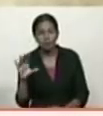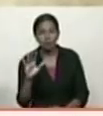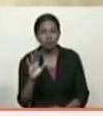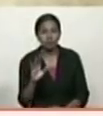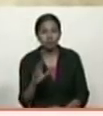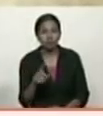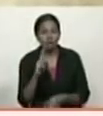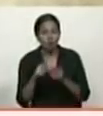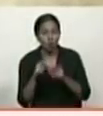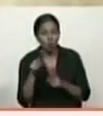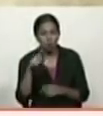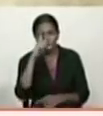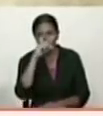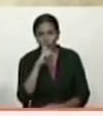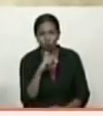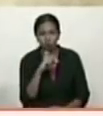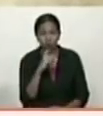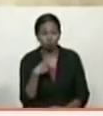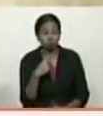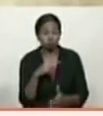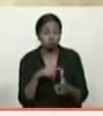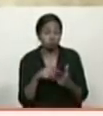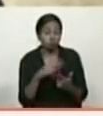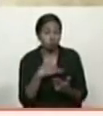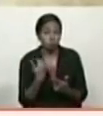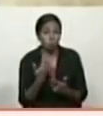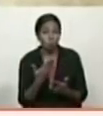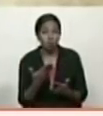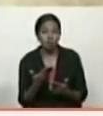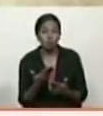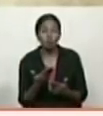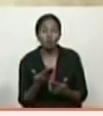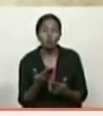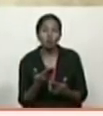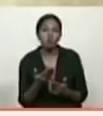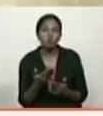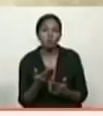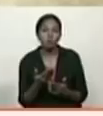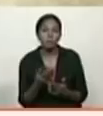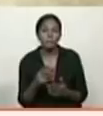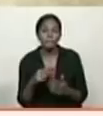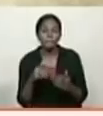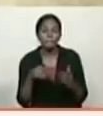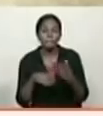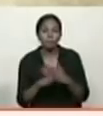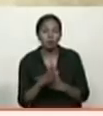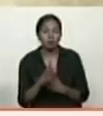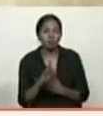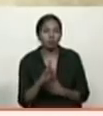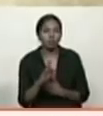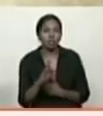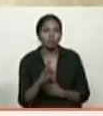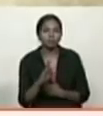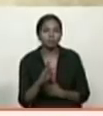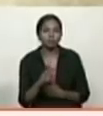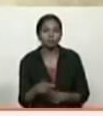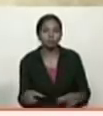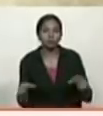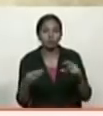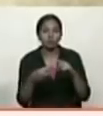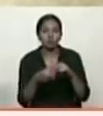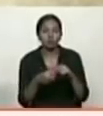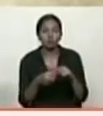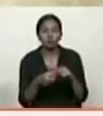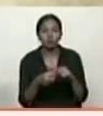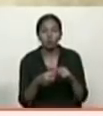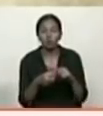varias este año, y ojalá que podamos seguir. Pronto estaremos en Naciones Unidas, hay un evento importante del Movimiento